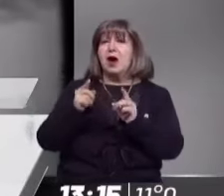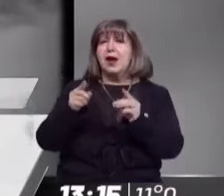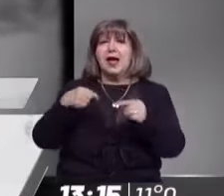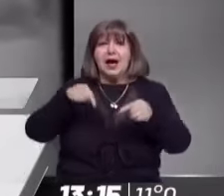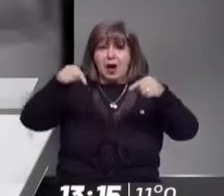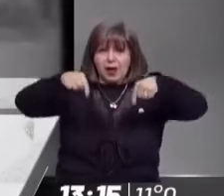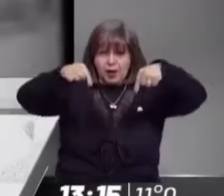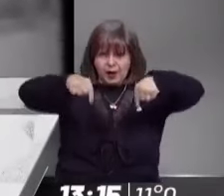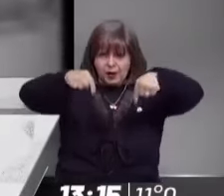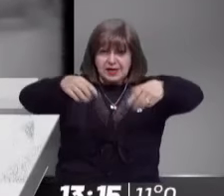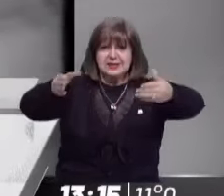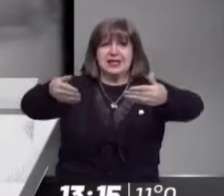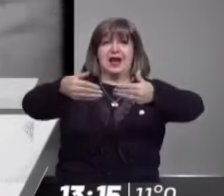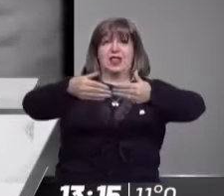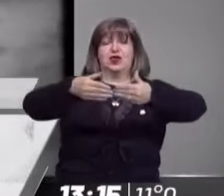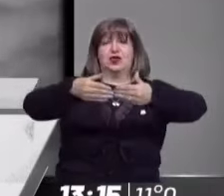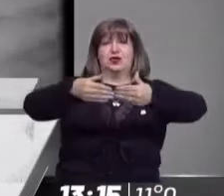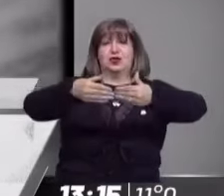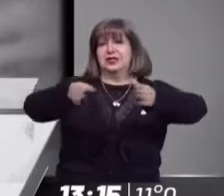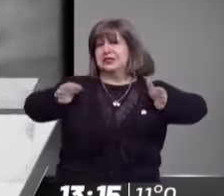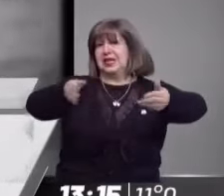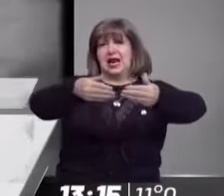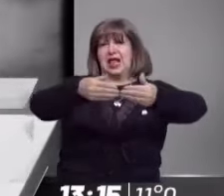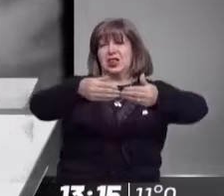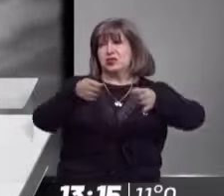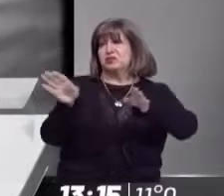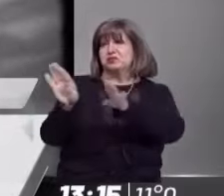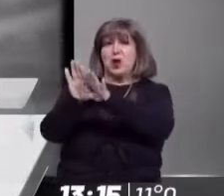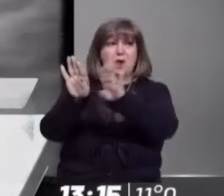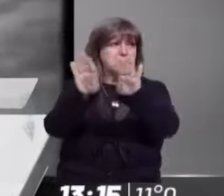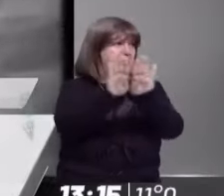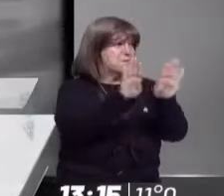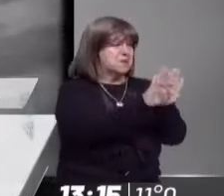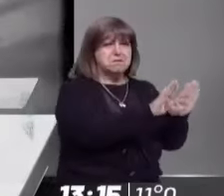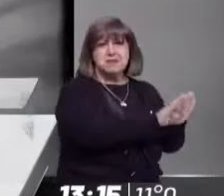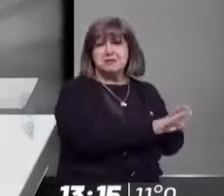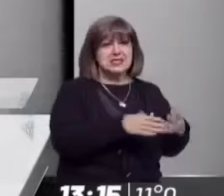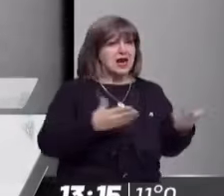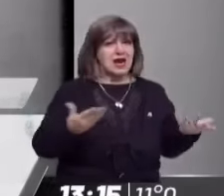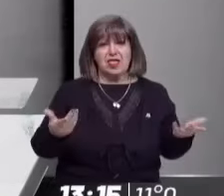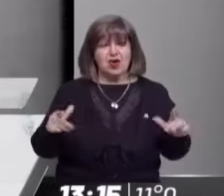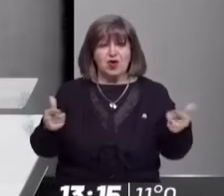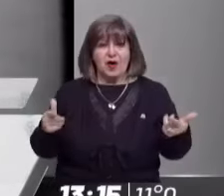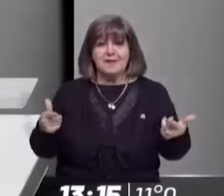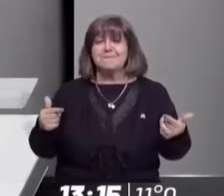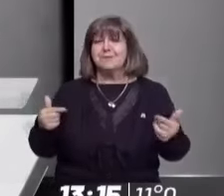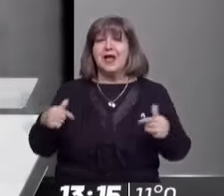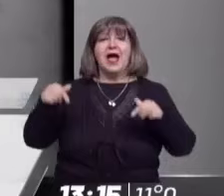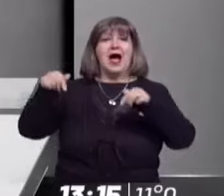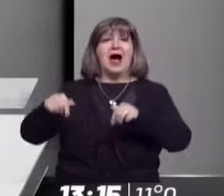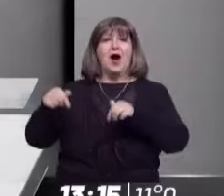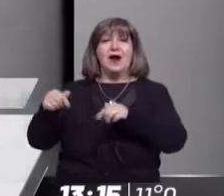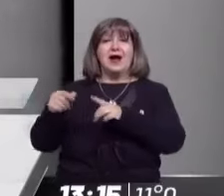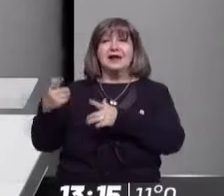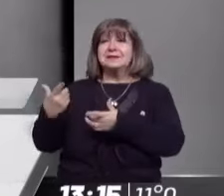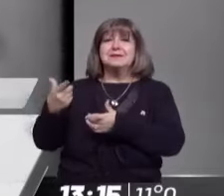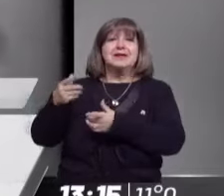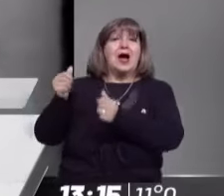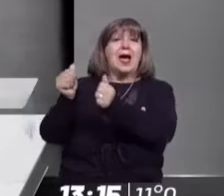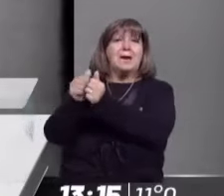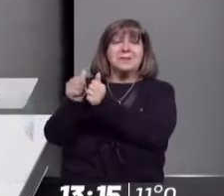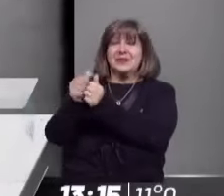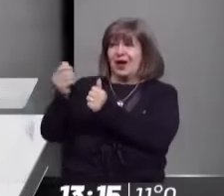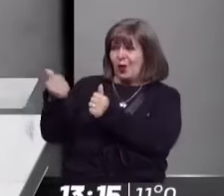cerrado. Es más, acá hay un venezolano con su pareja, porque hay gente que viene a hacer aventura de invierno, a hacer montaña, pero claro, esto